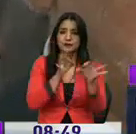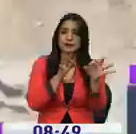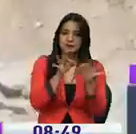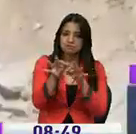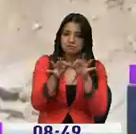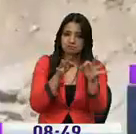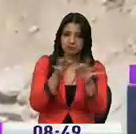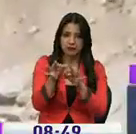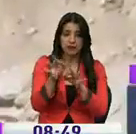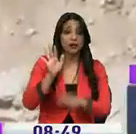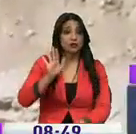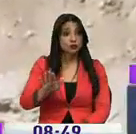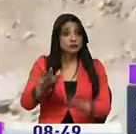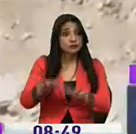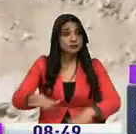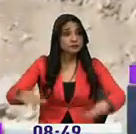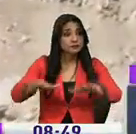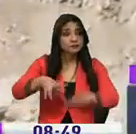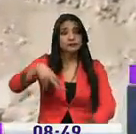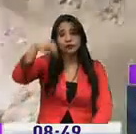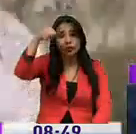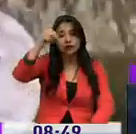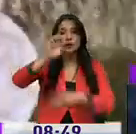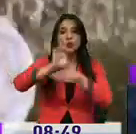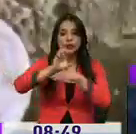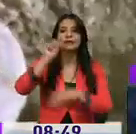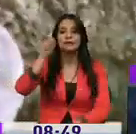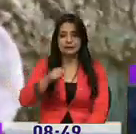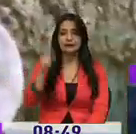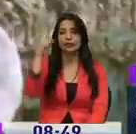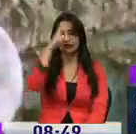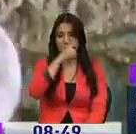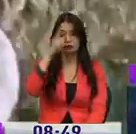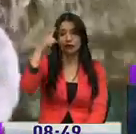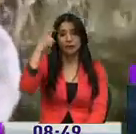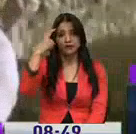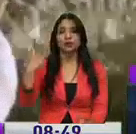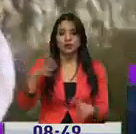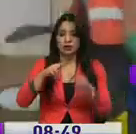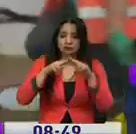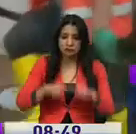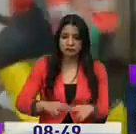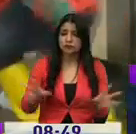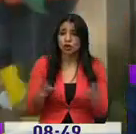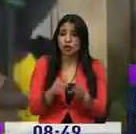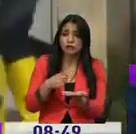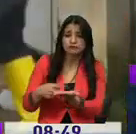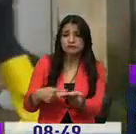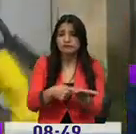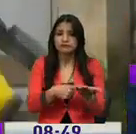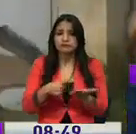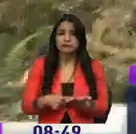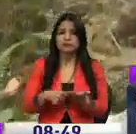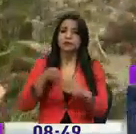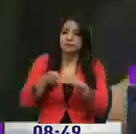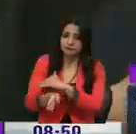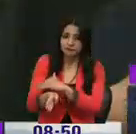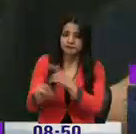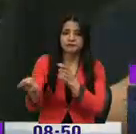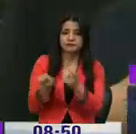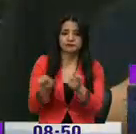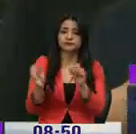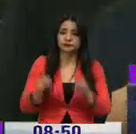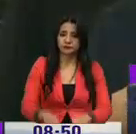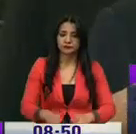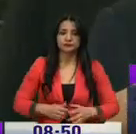lado que esa parte norte del Ecuador es crítica y que como gobierno nacional se están revisando todas las posibilidades para poder intervenir.